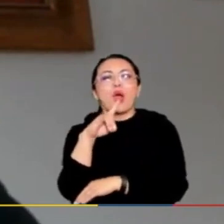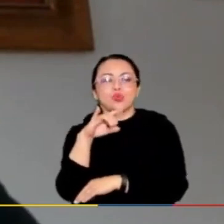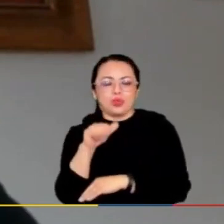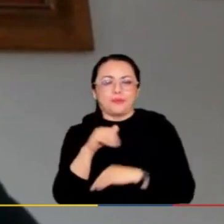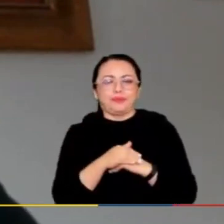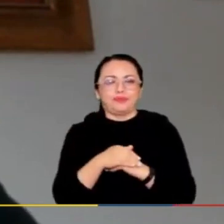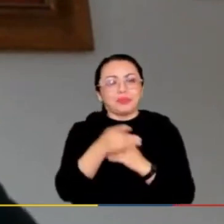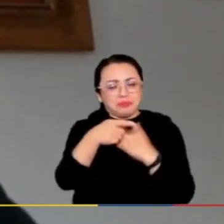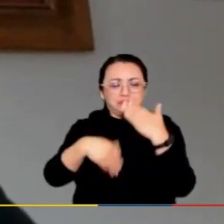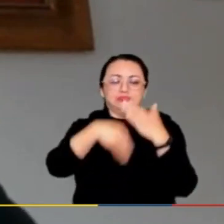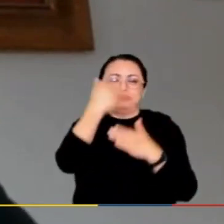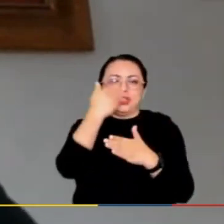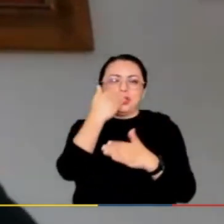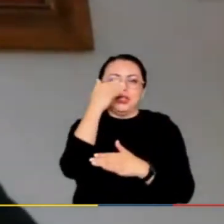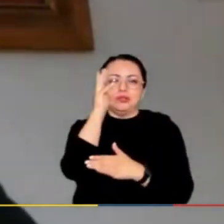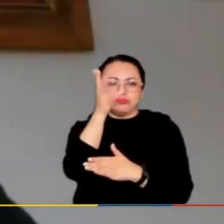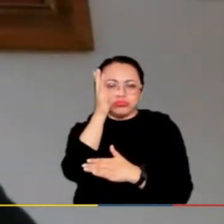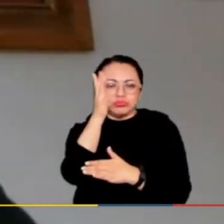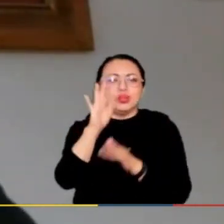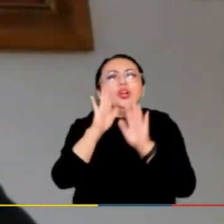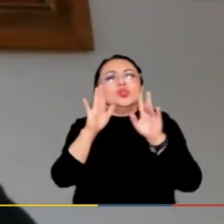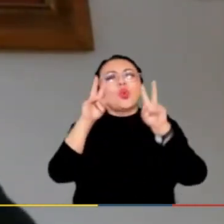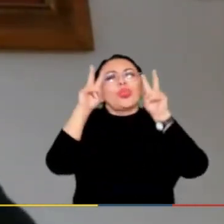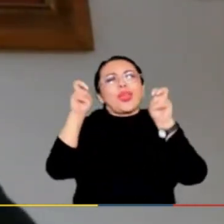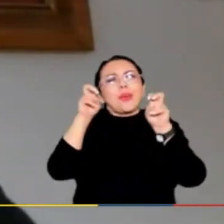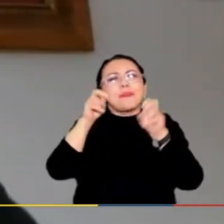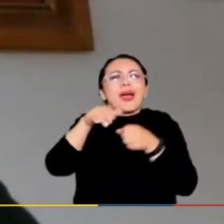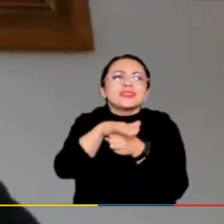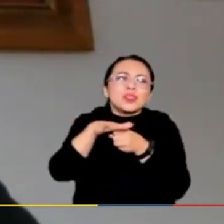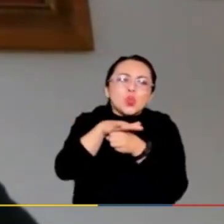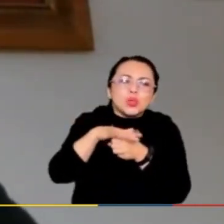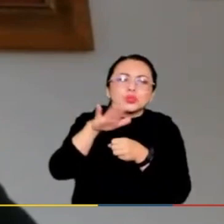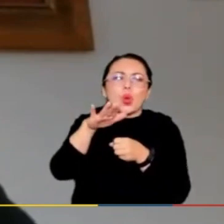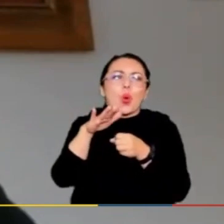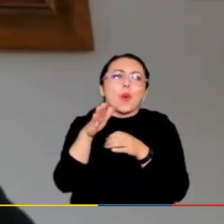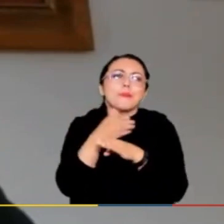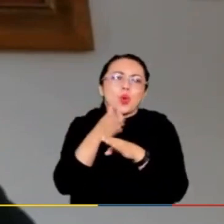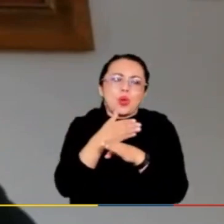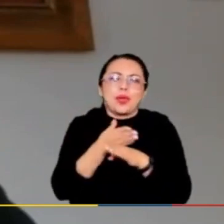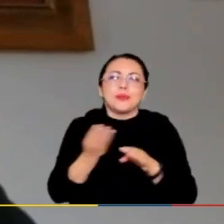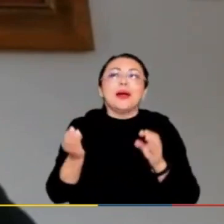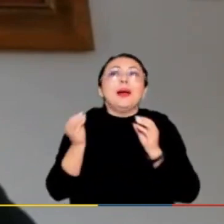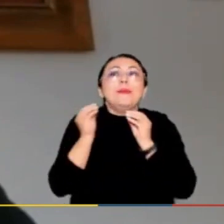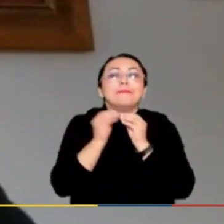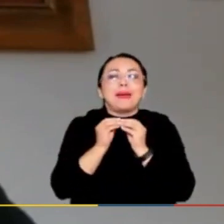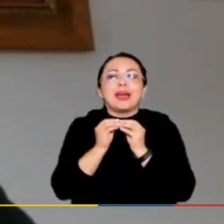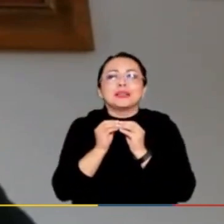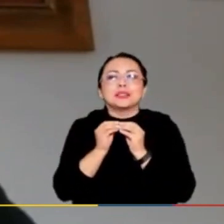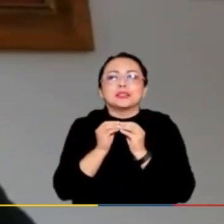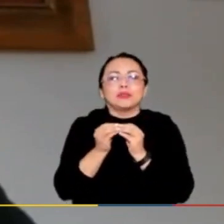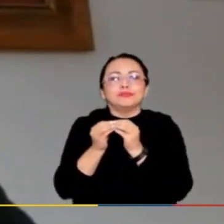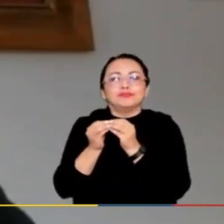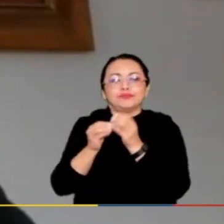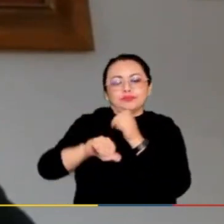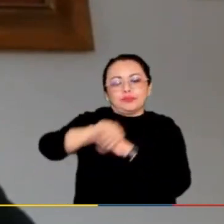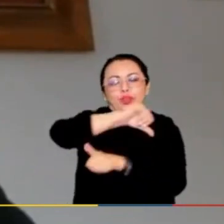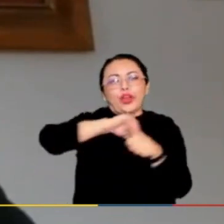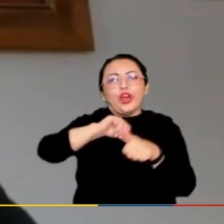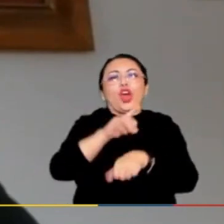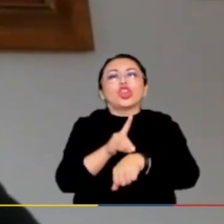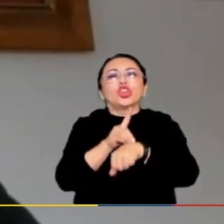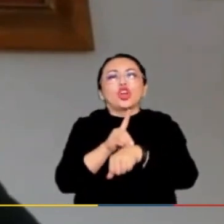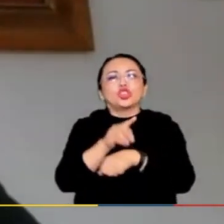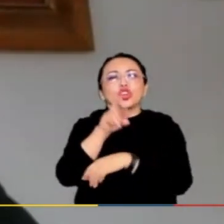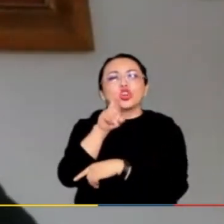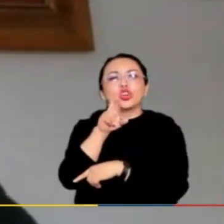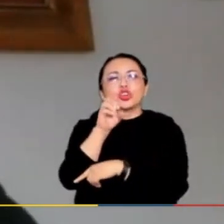primer lugar su presentación de lo que es el caso y luego daremos paso al doctor Roncancio para